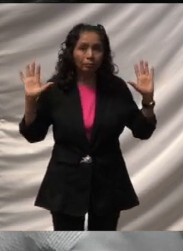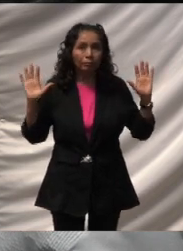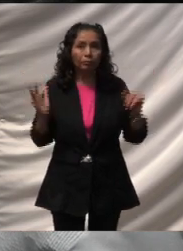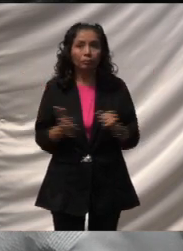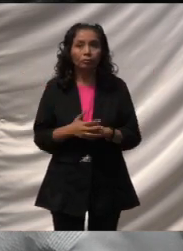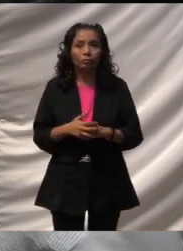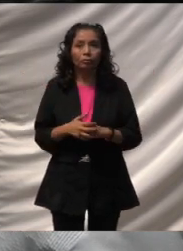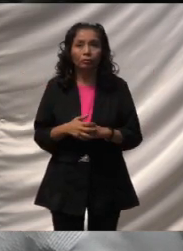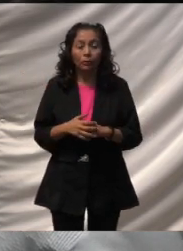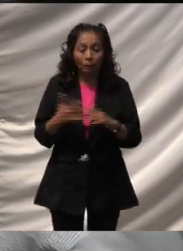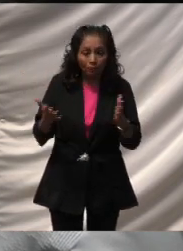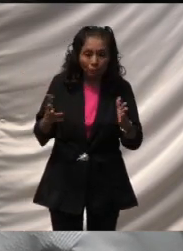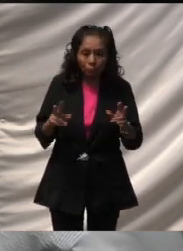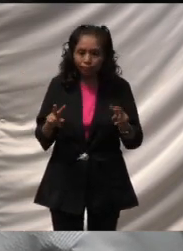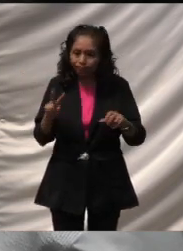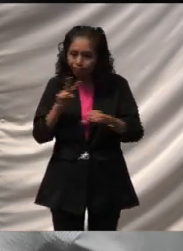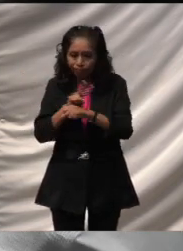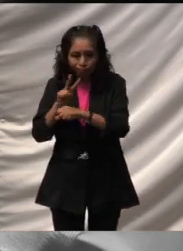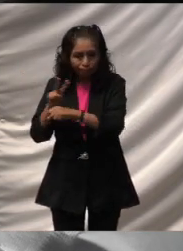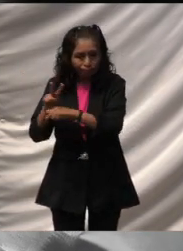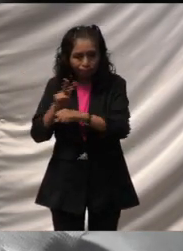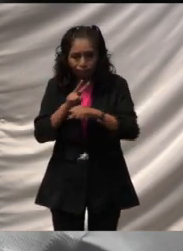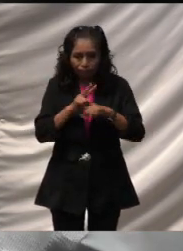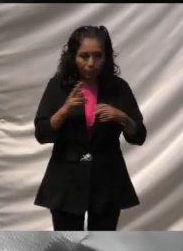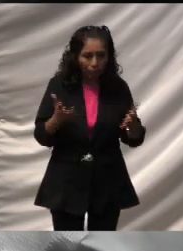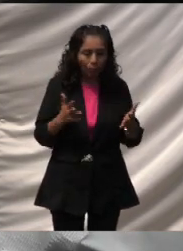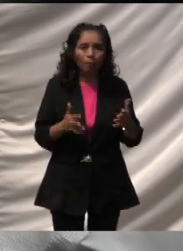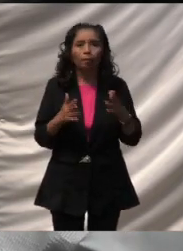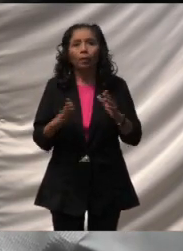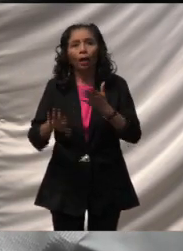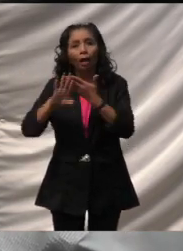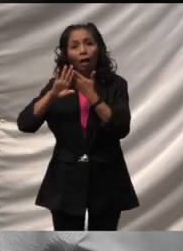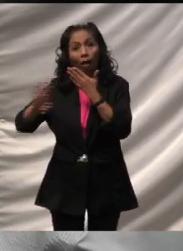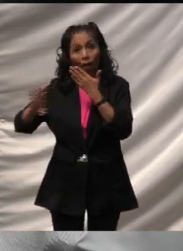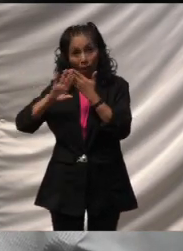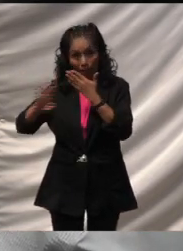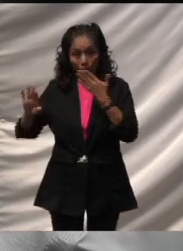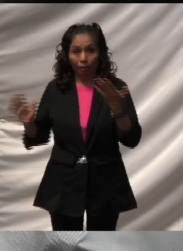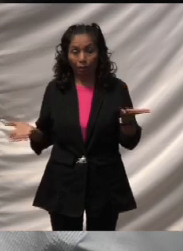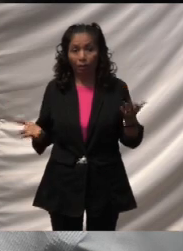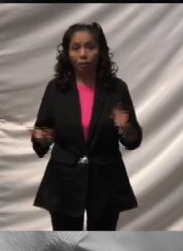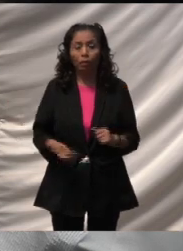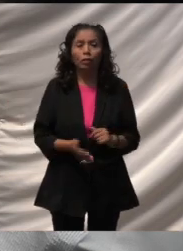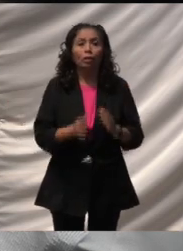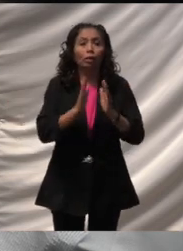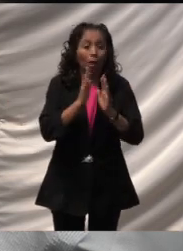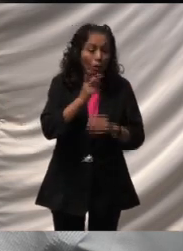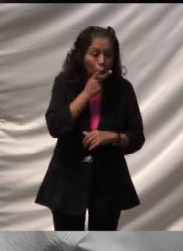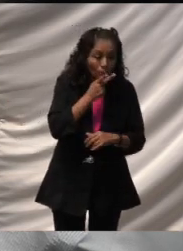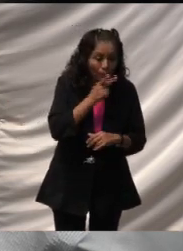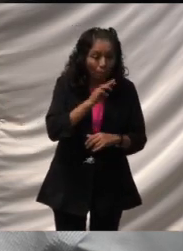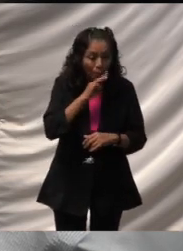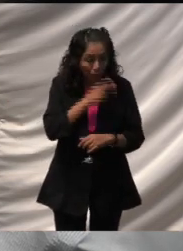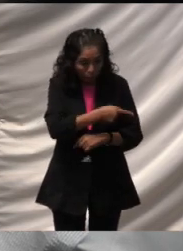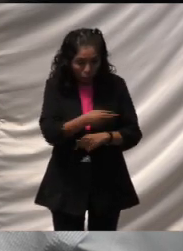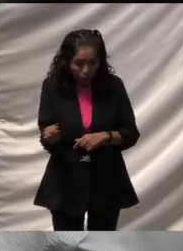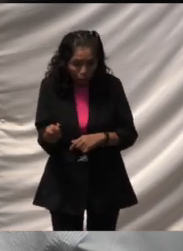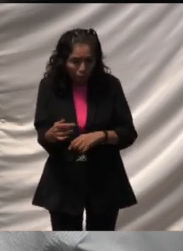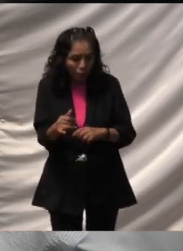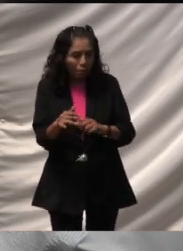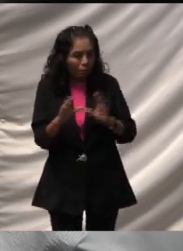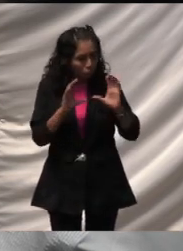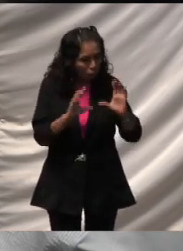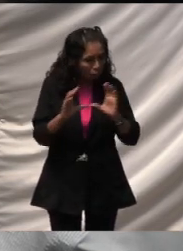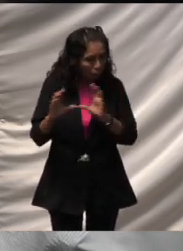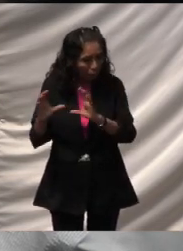Estaré más alerta de los alumnos para evitar este tipo de acciones. Así también les pido a los padres que estén pendientes de las emociones